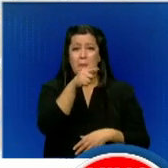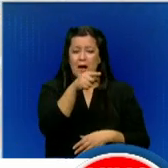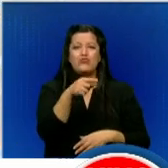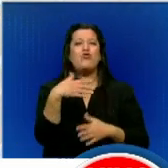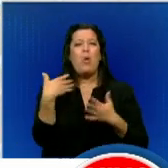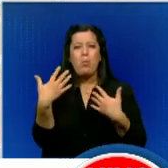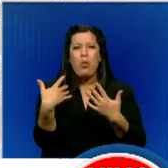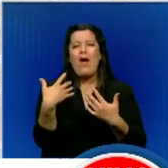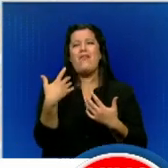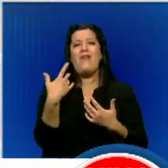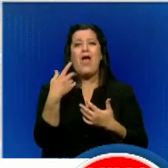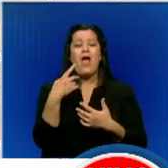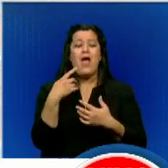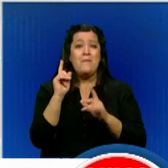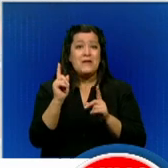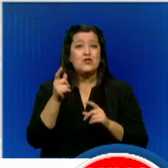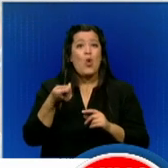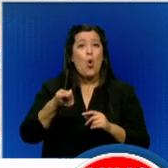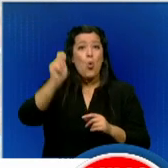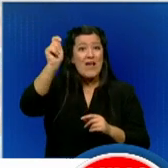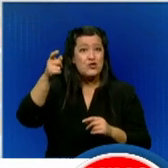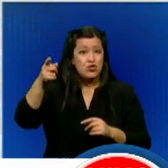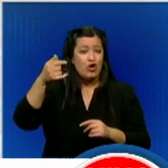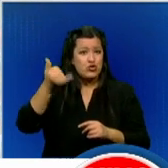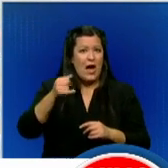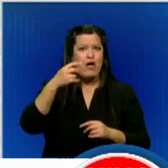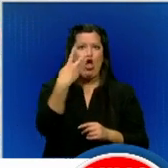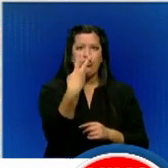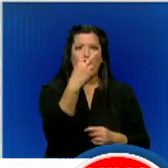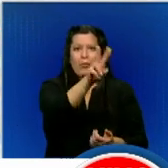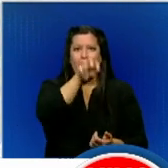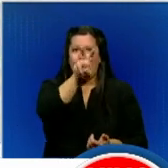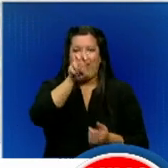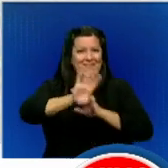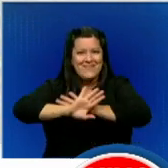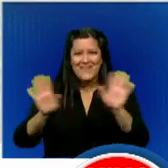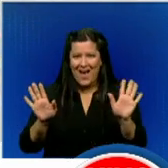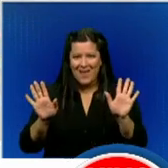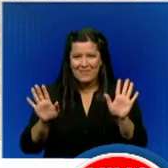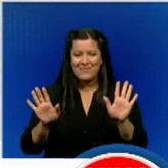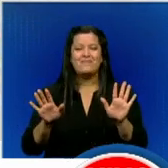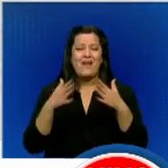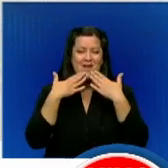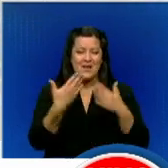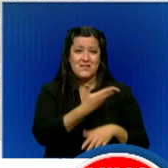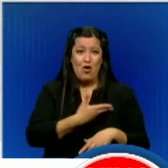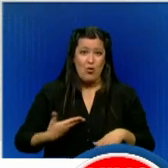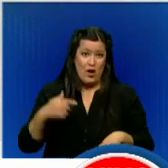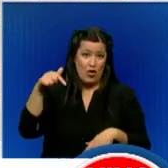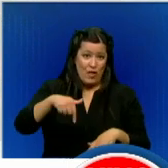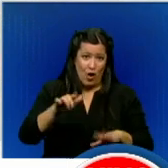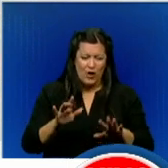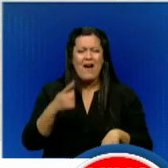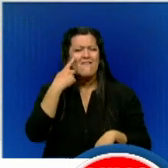cobrar dos de los otros juicios que tiene y fíjese también un detalle no